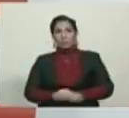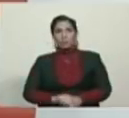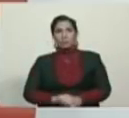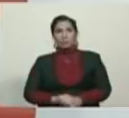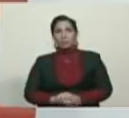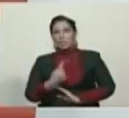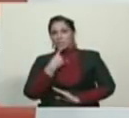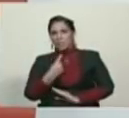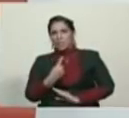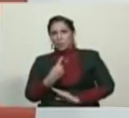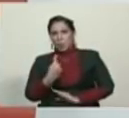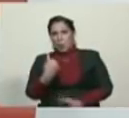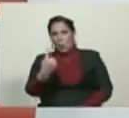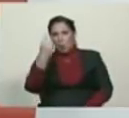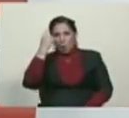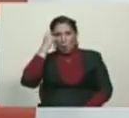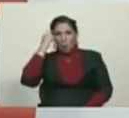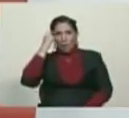dijo un día: